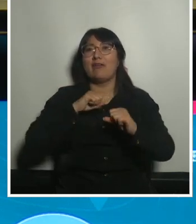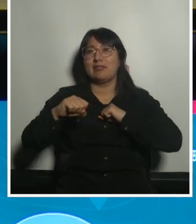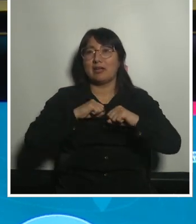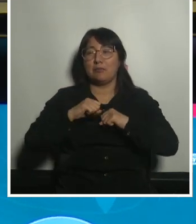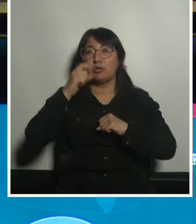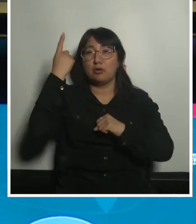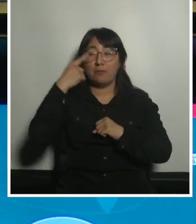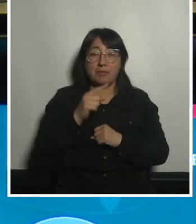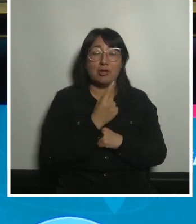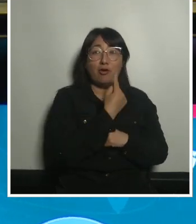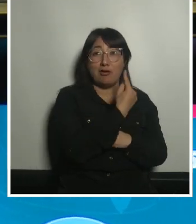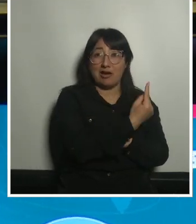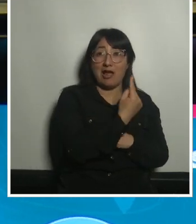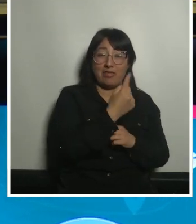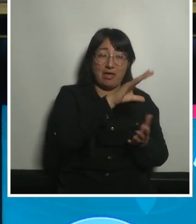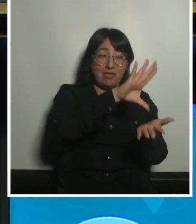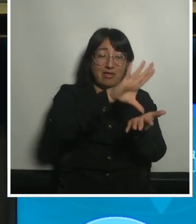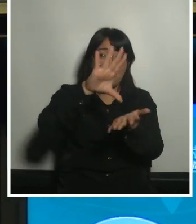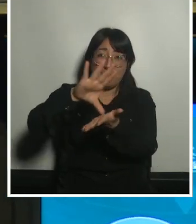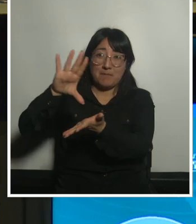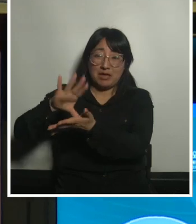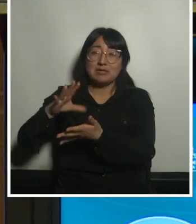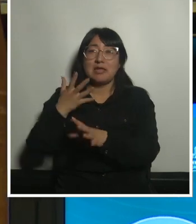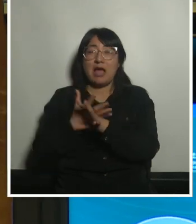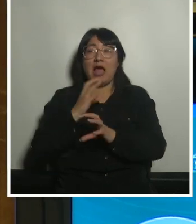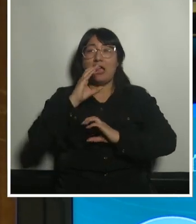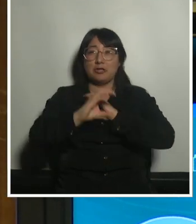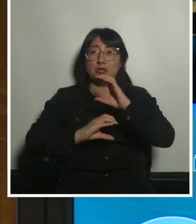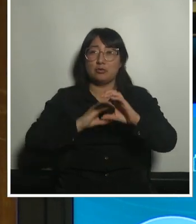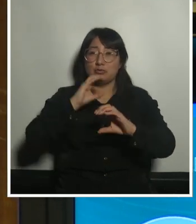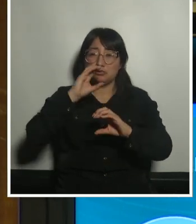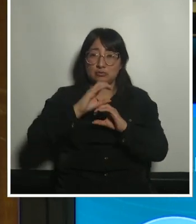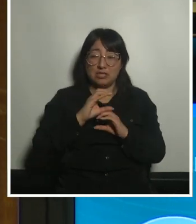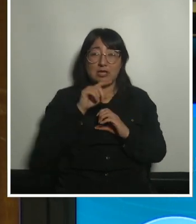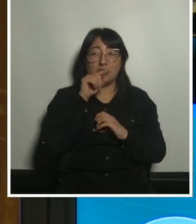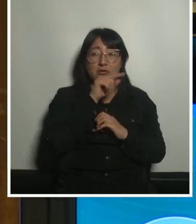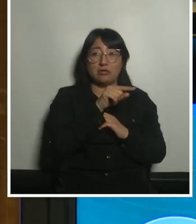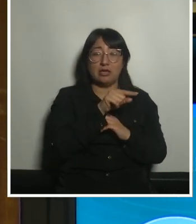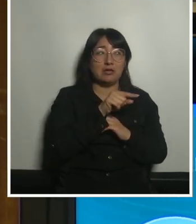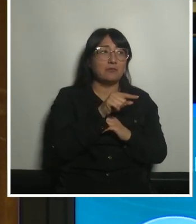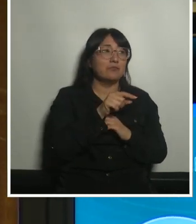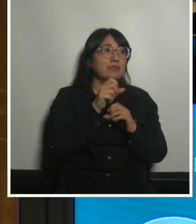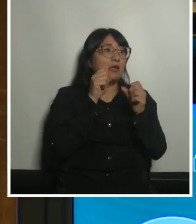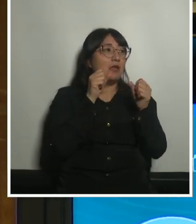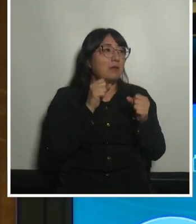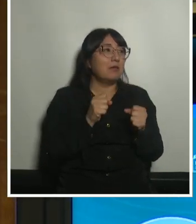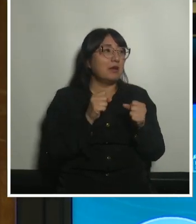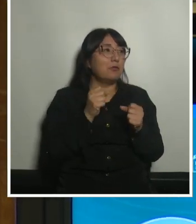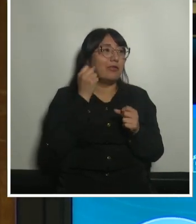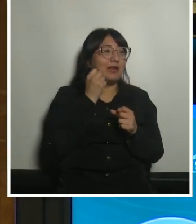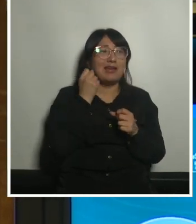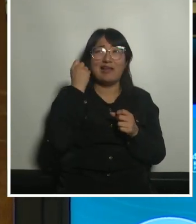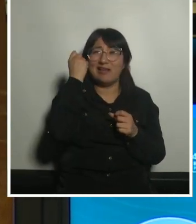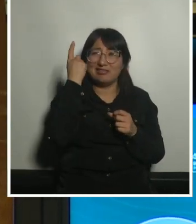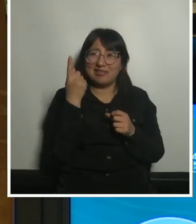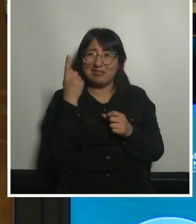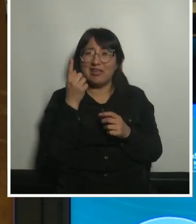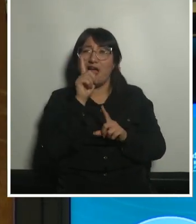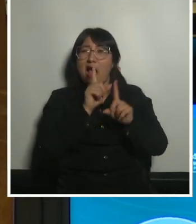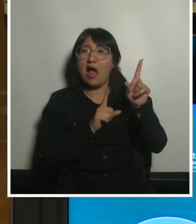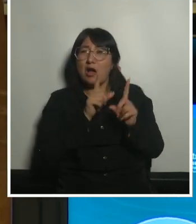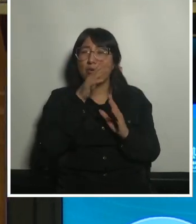país tiene un ciclo sísmico que le corresponde a una dinámica de la zona de subducción para poder entender que en algún